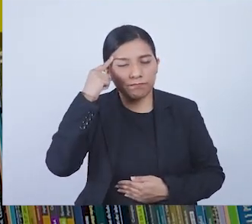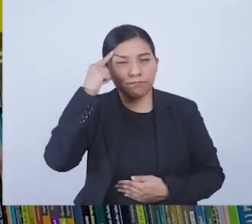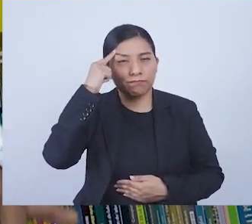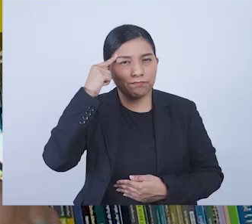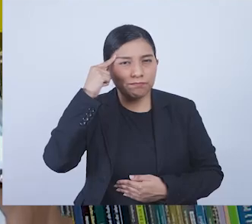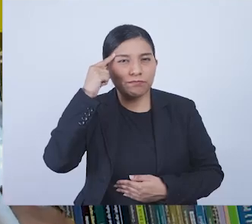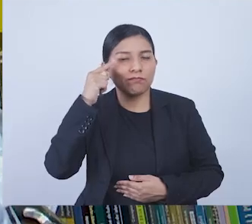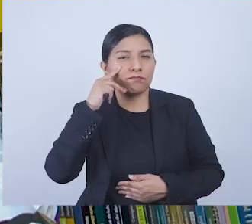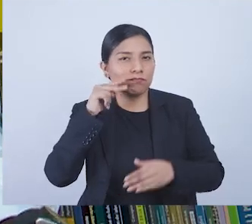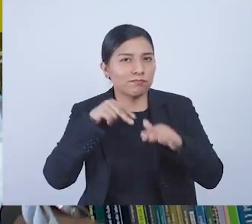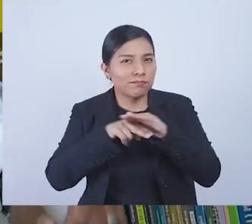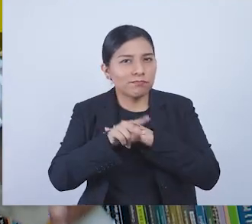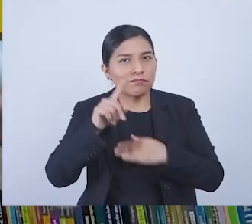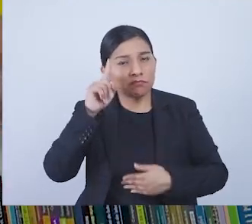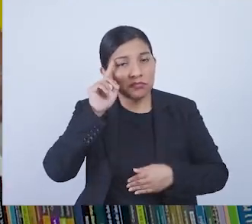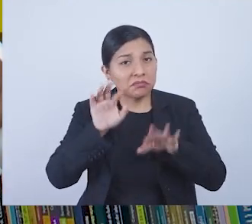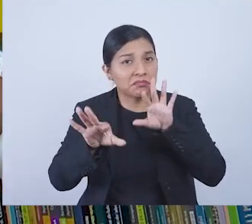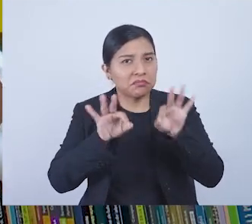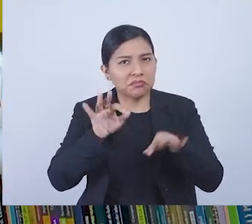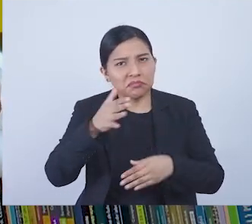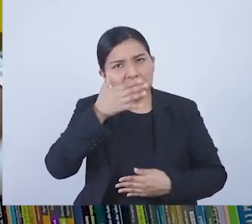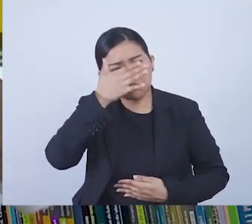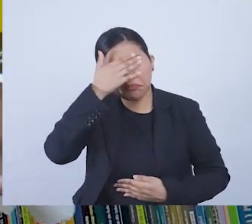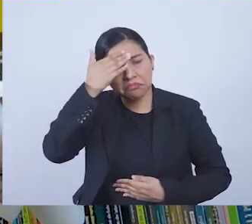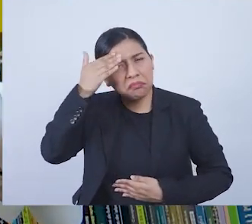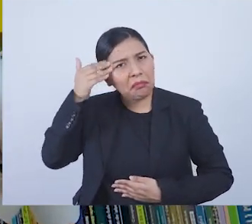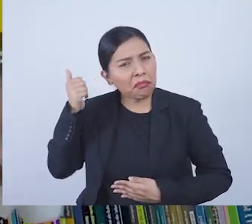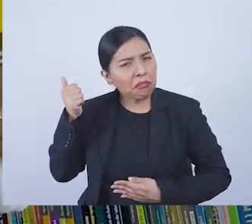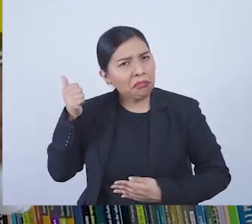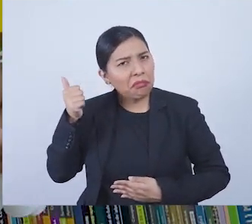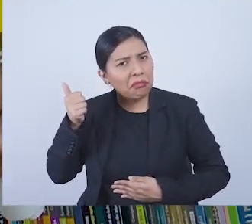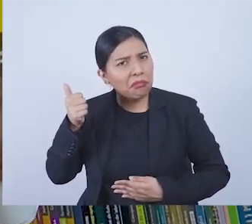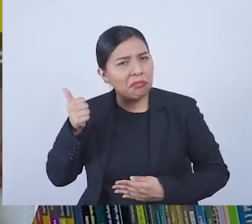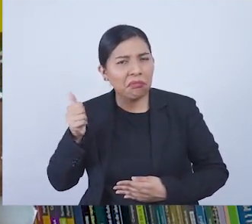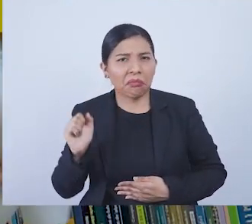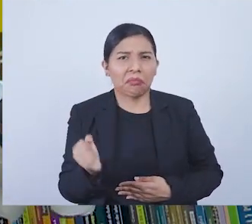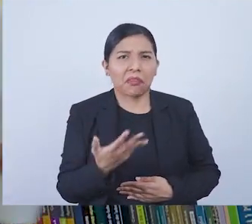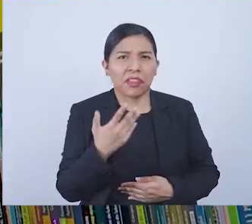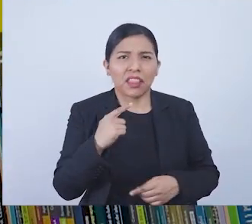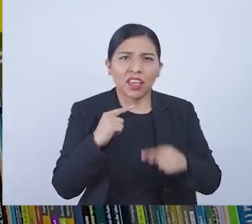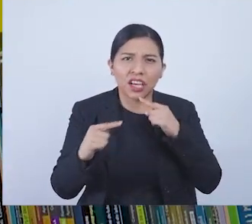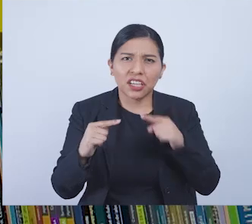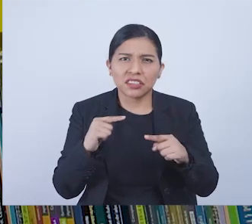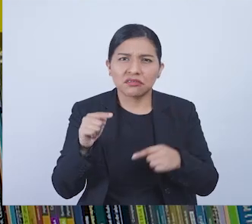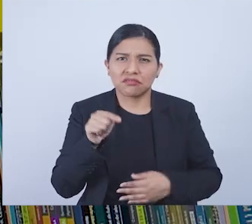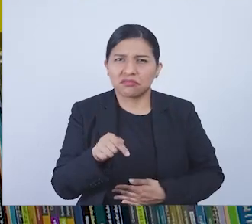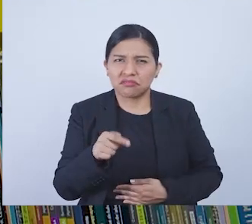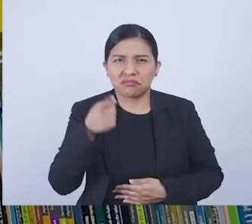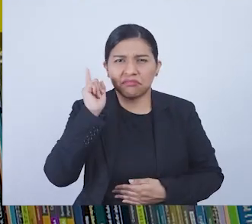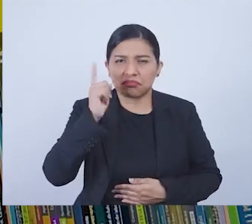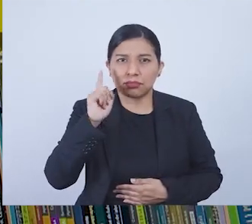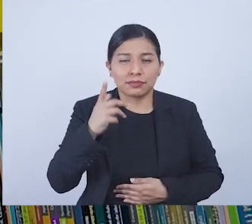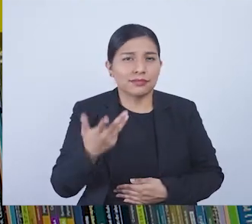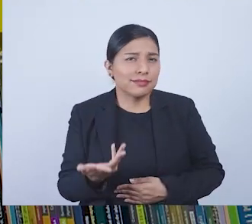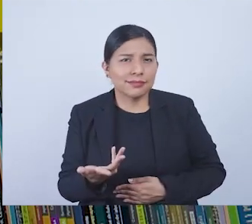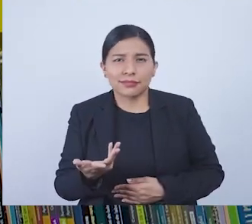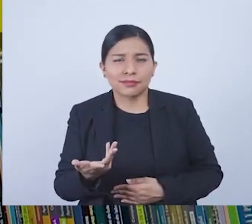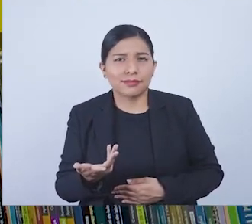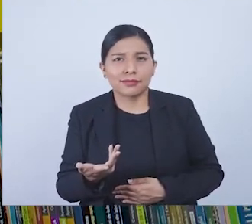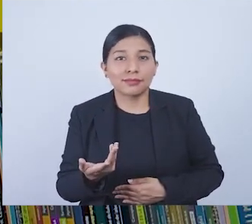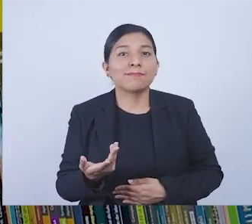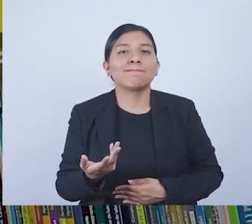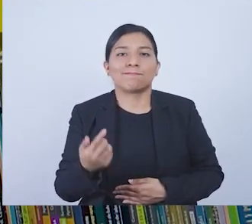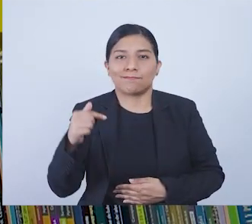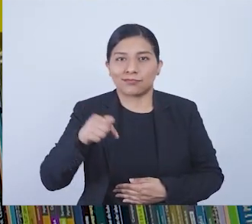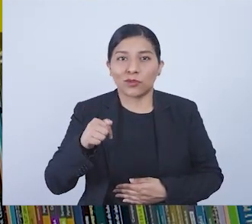poquito de olvido con la nueva gestión que pasaron los profesores, pero yo creo que este es